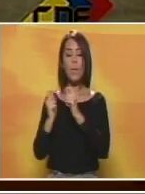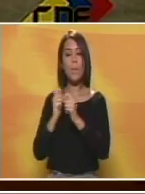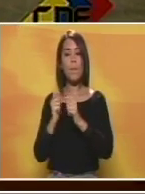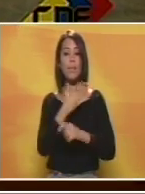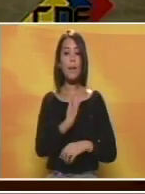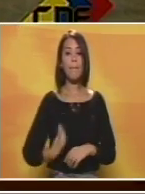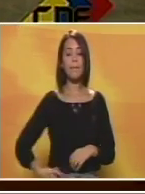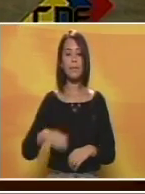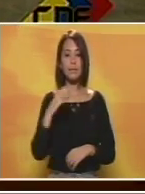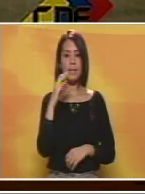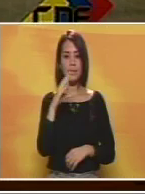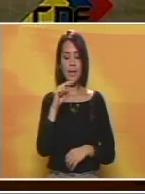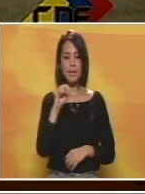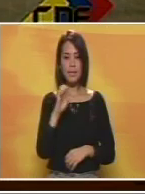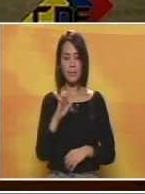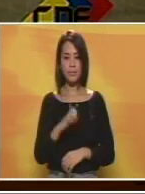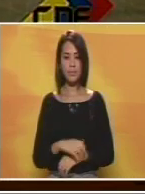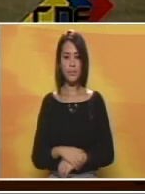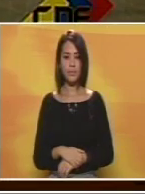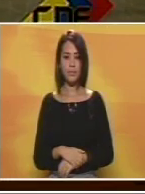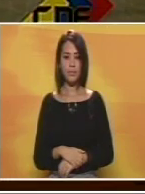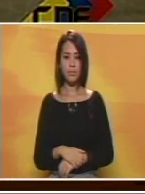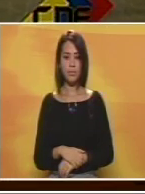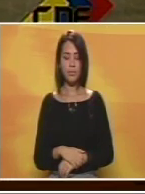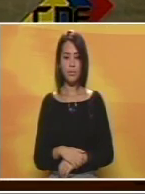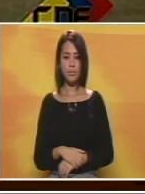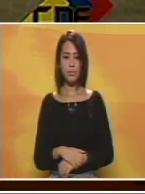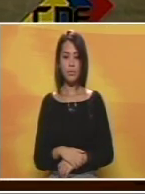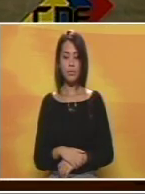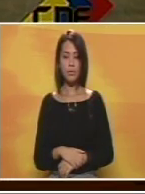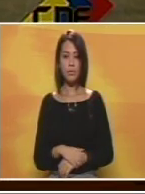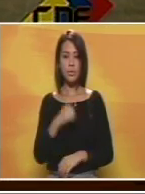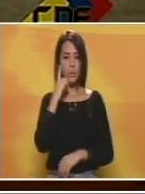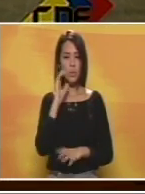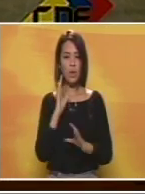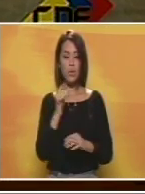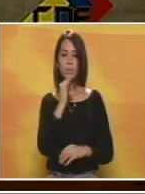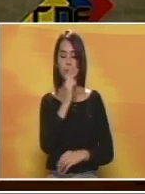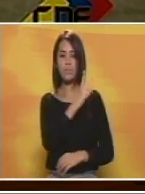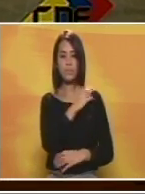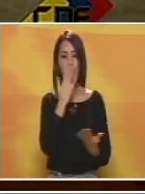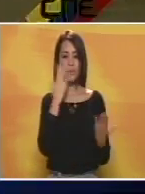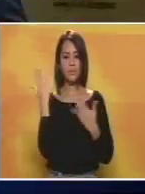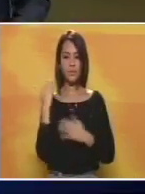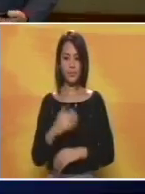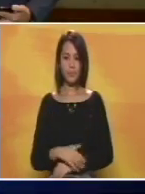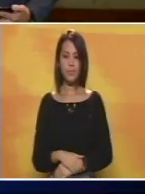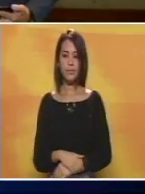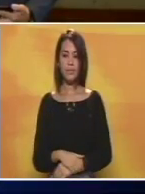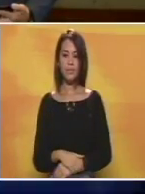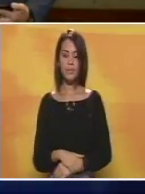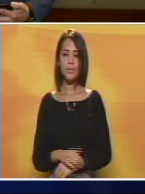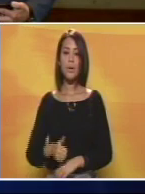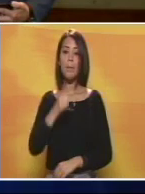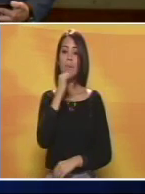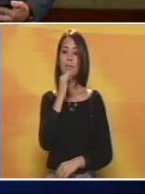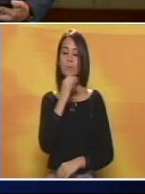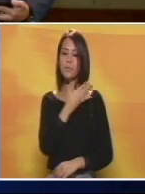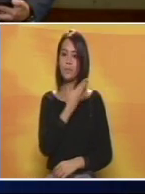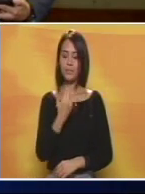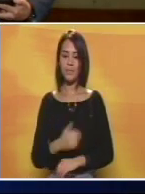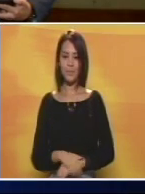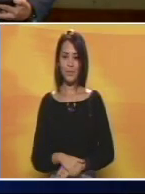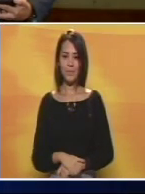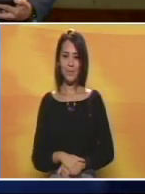la presidenta del CNE, Tibisay y Lucena. Por ahora devolvemos el pase al estudio para que continúen con más de